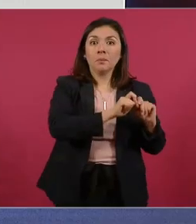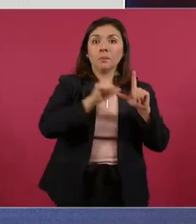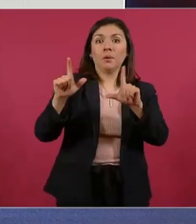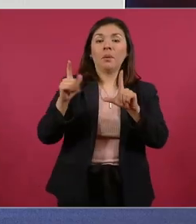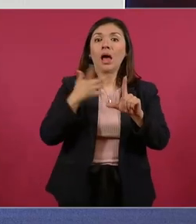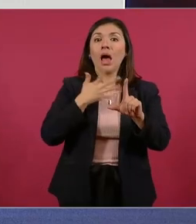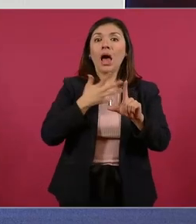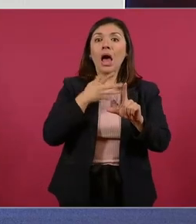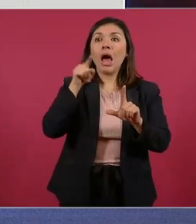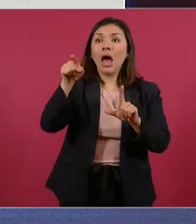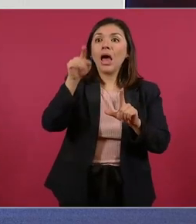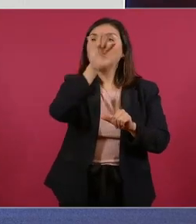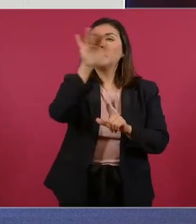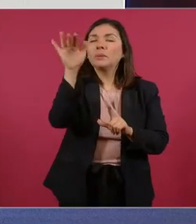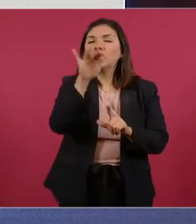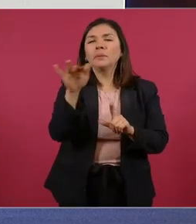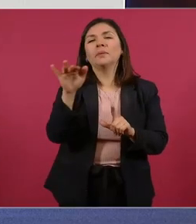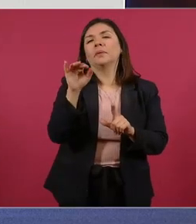conversación